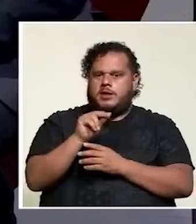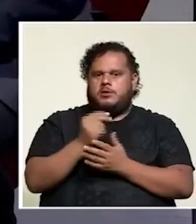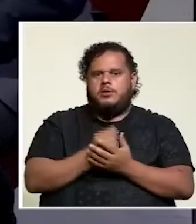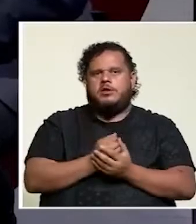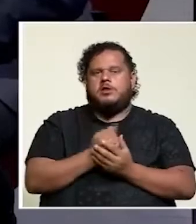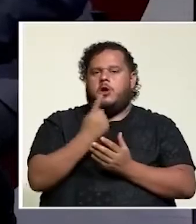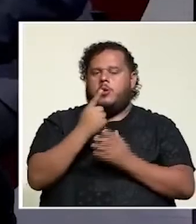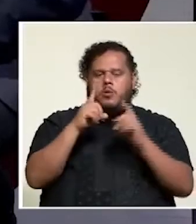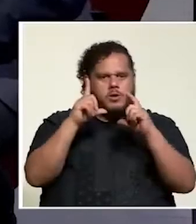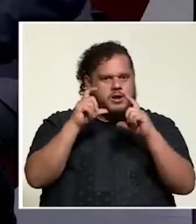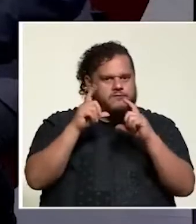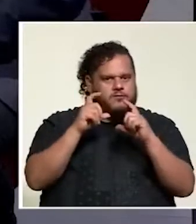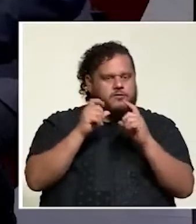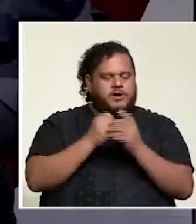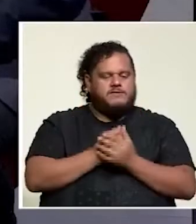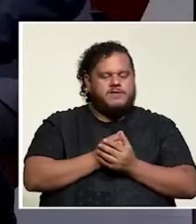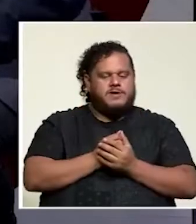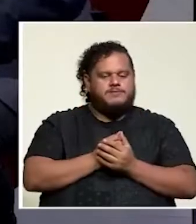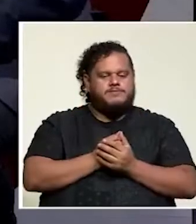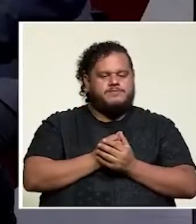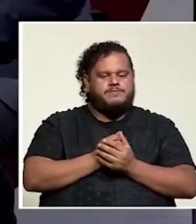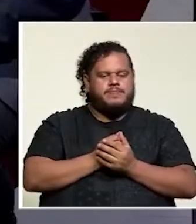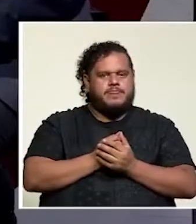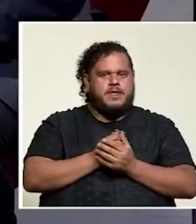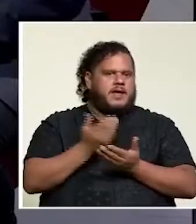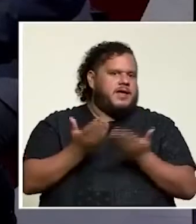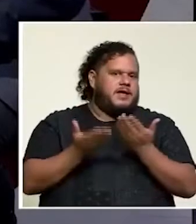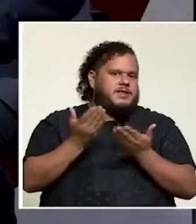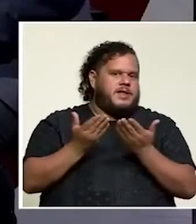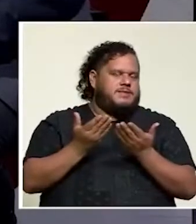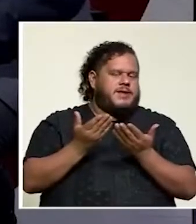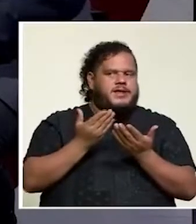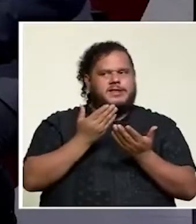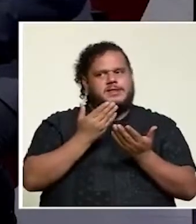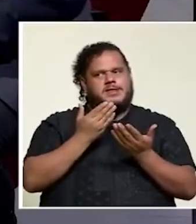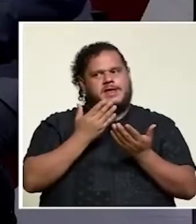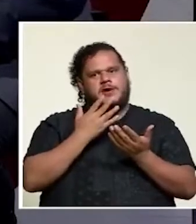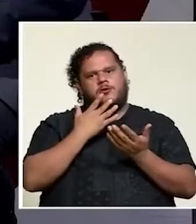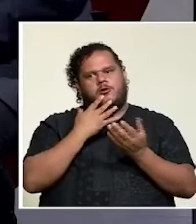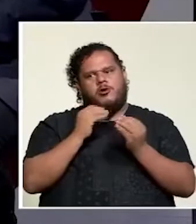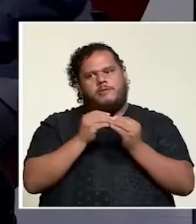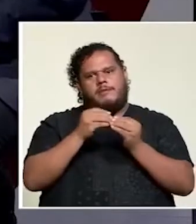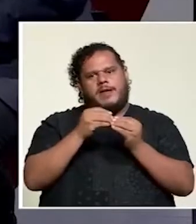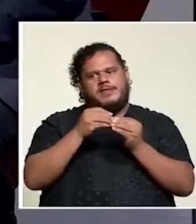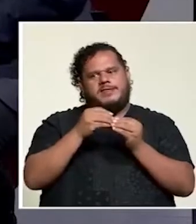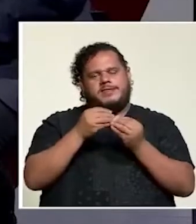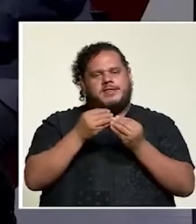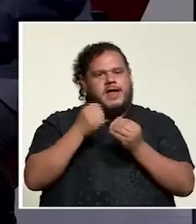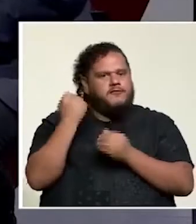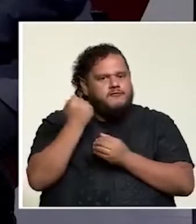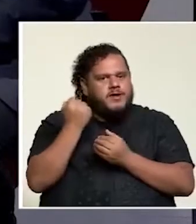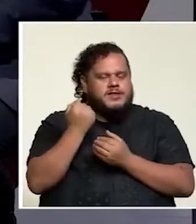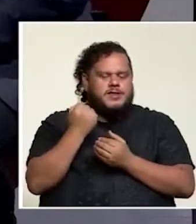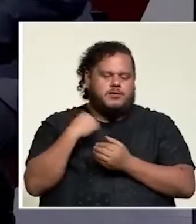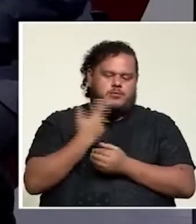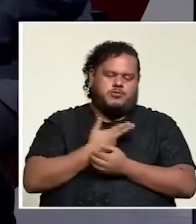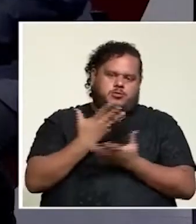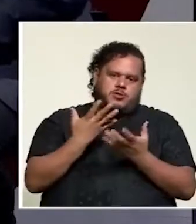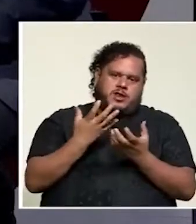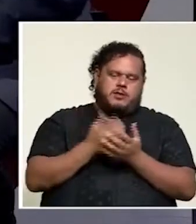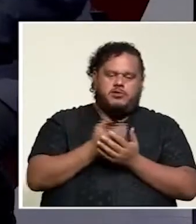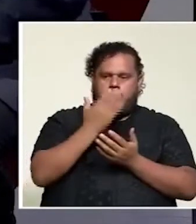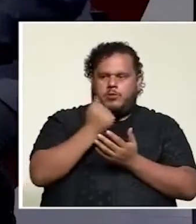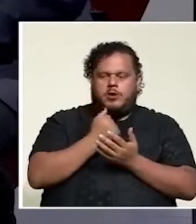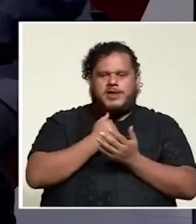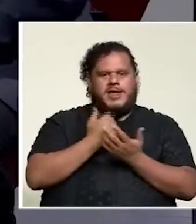una fotografía tal vez de color más intenso como hubiésemos querido, porque